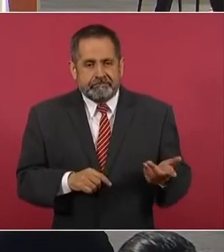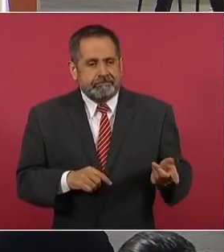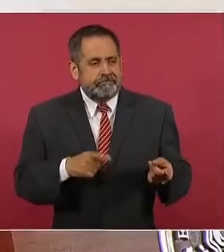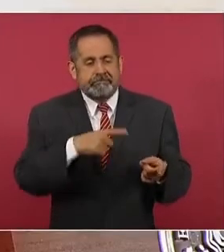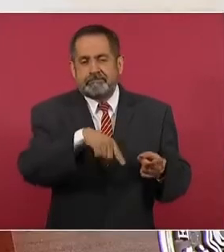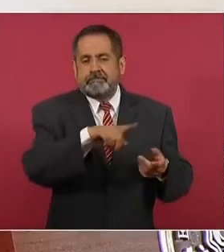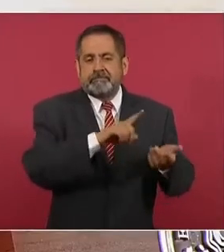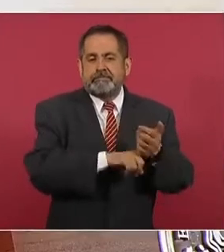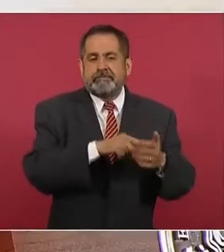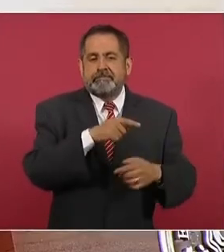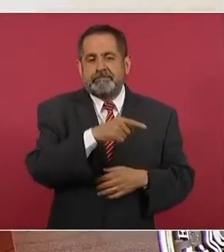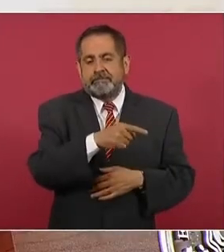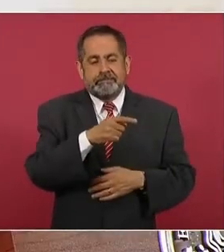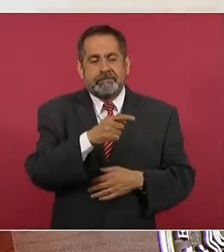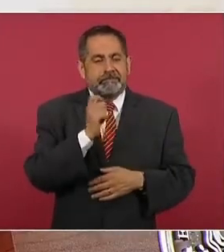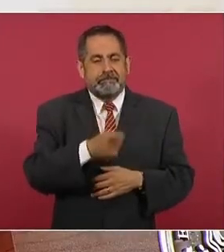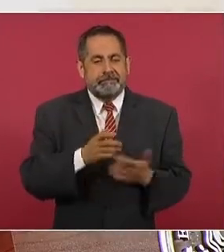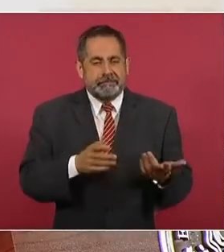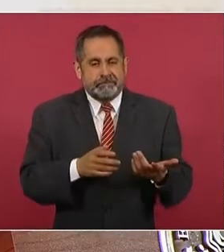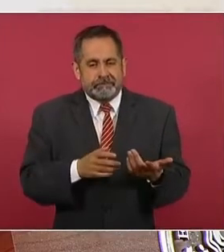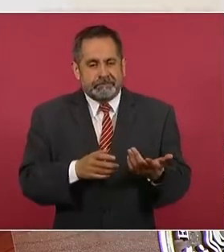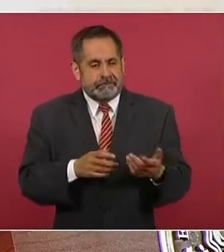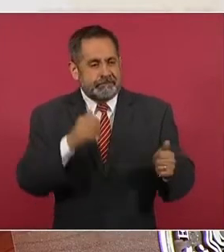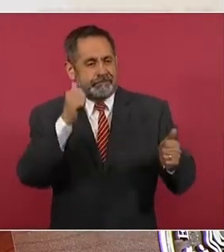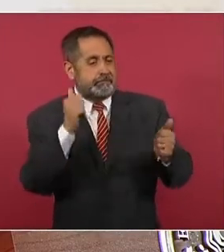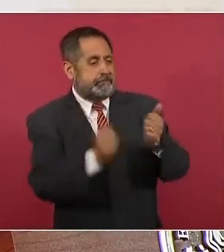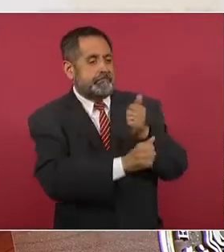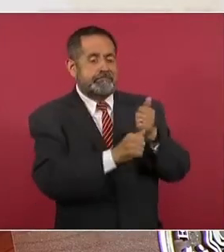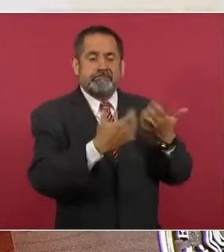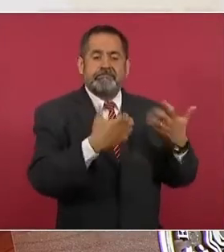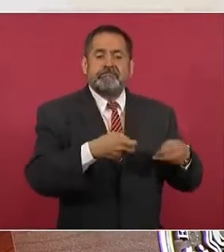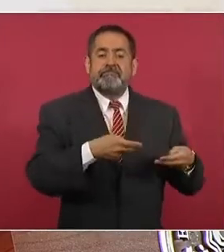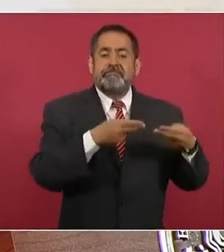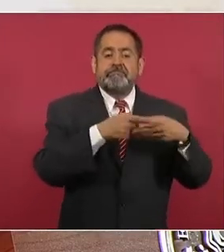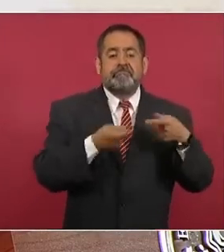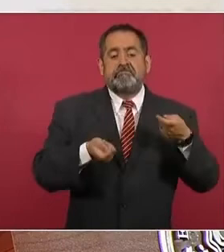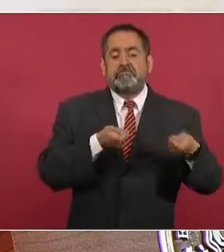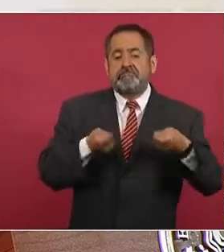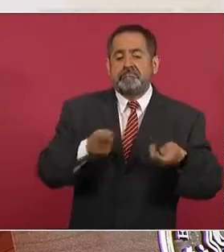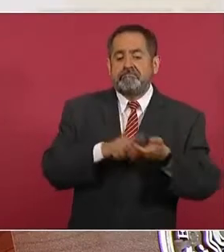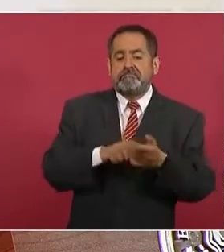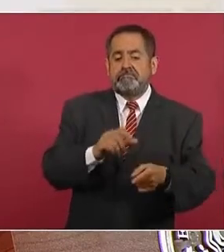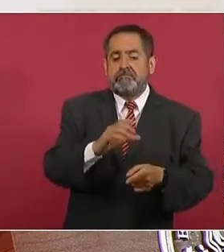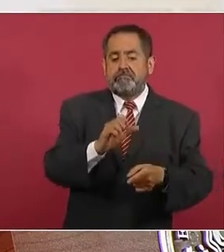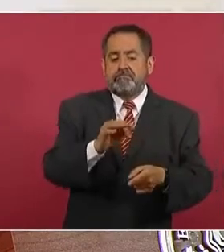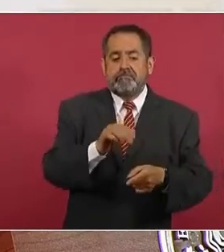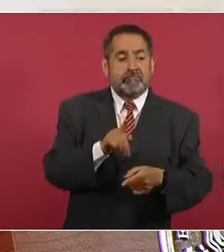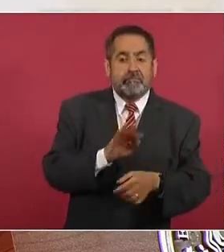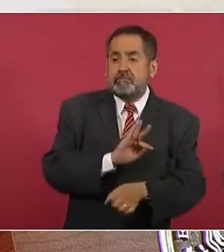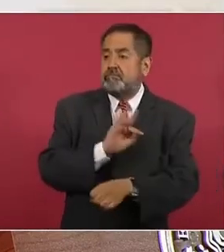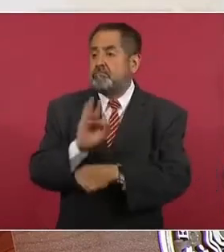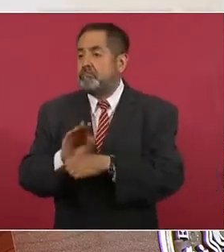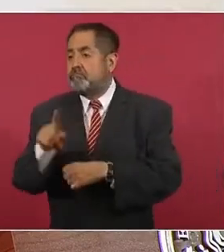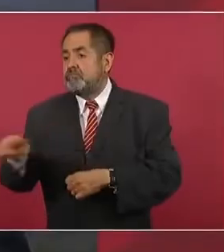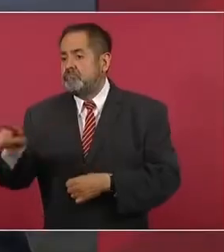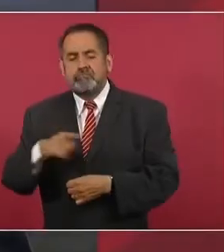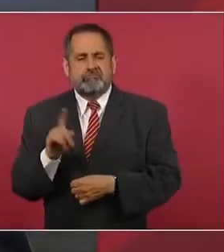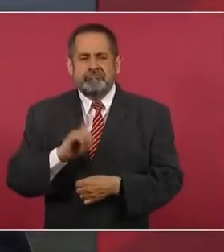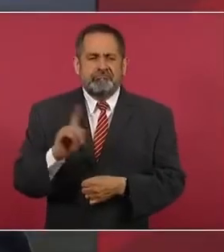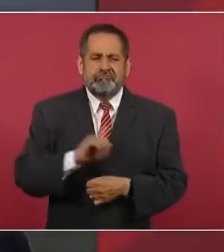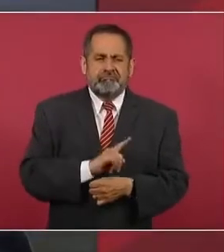organismo de las corporaciones, no defiende al pueblo de